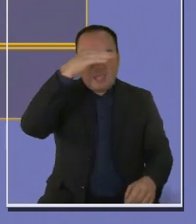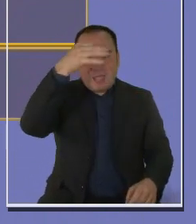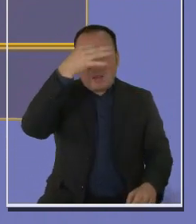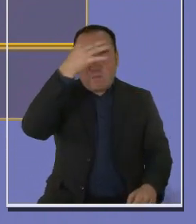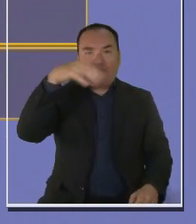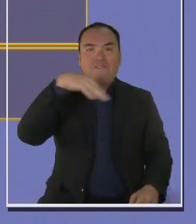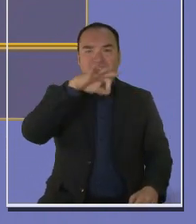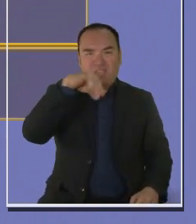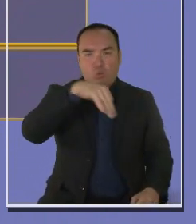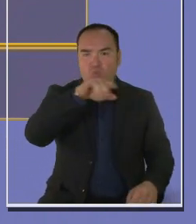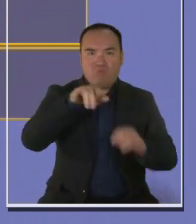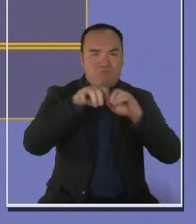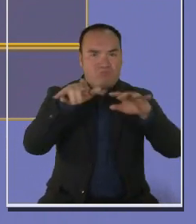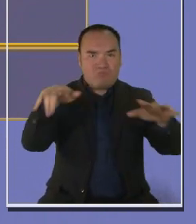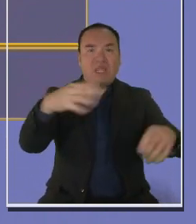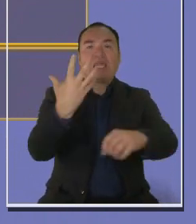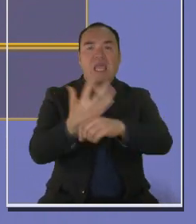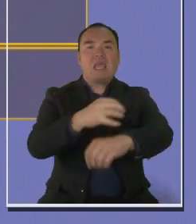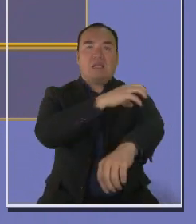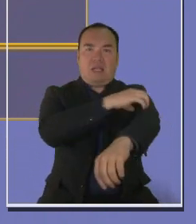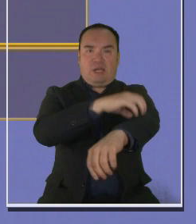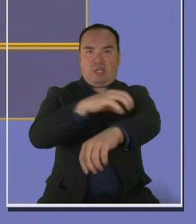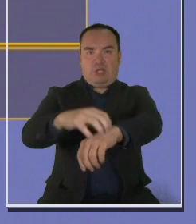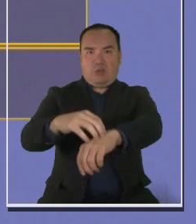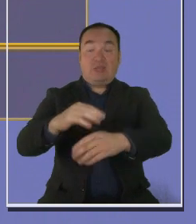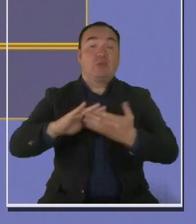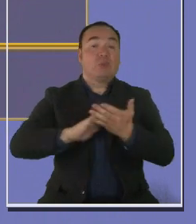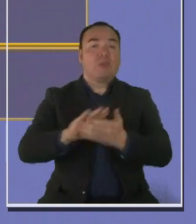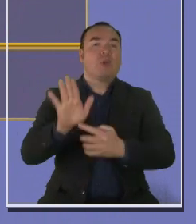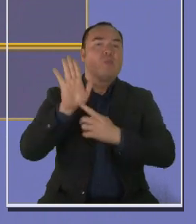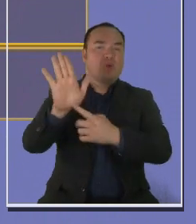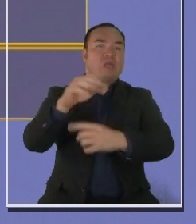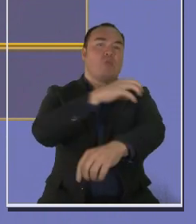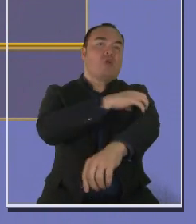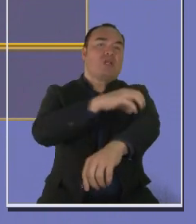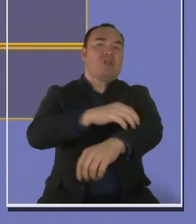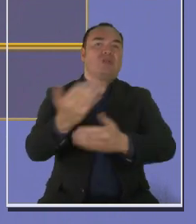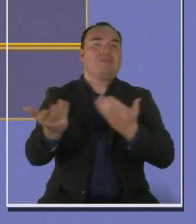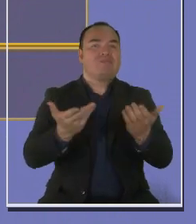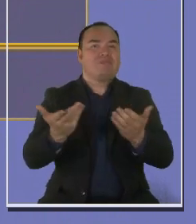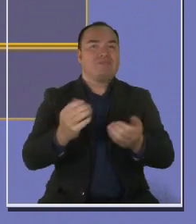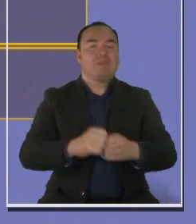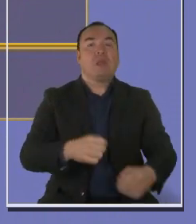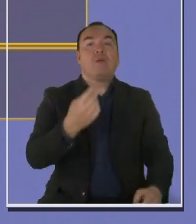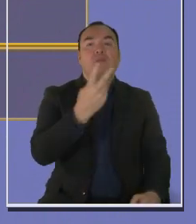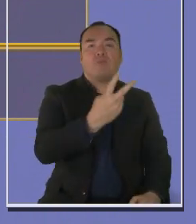es por eso que hoy, por ejemplo, les vamos a mostrar que a nivel regional tenemos desde un